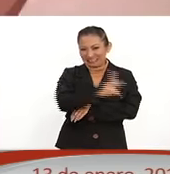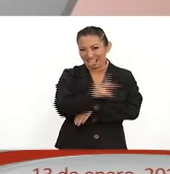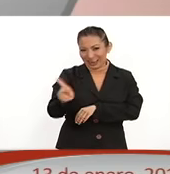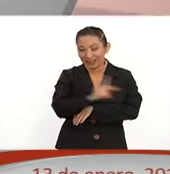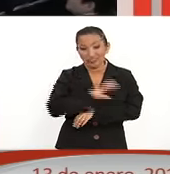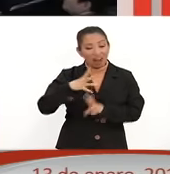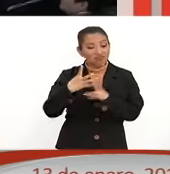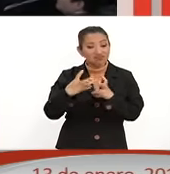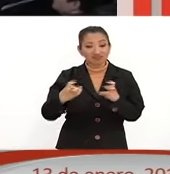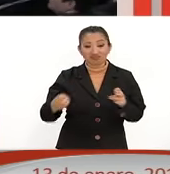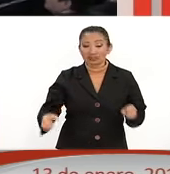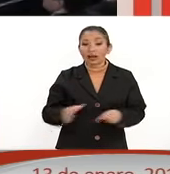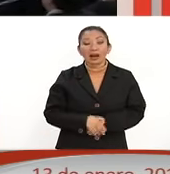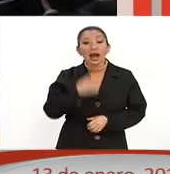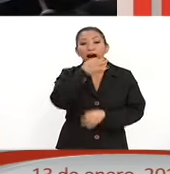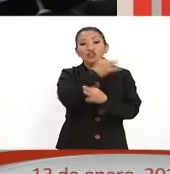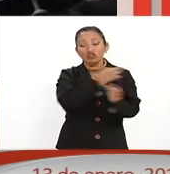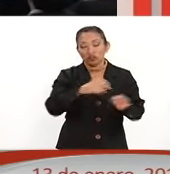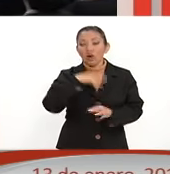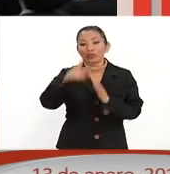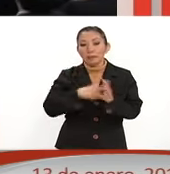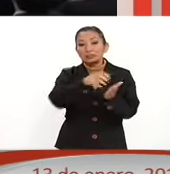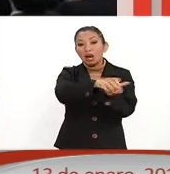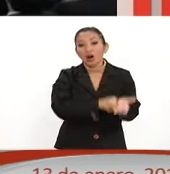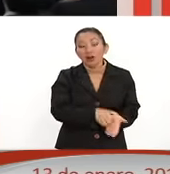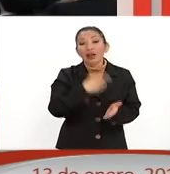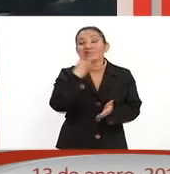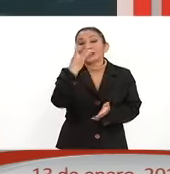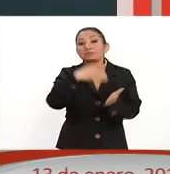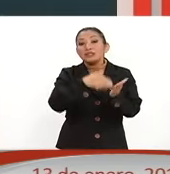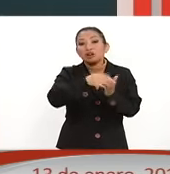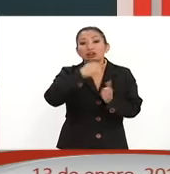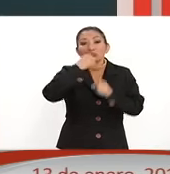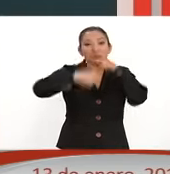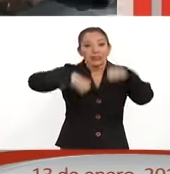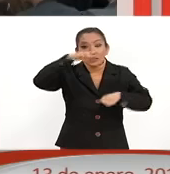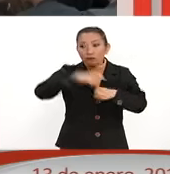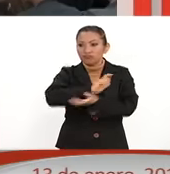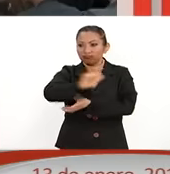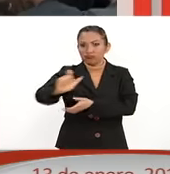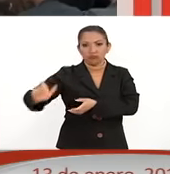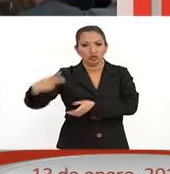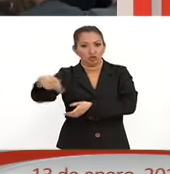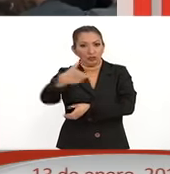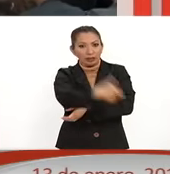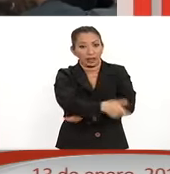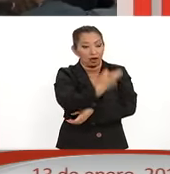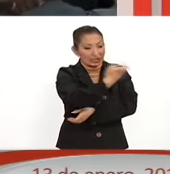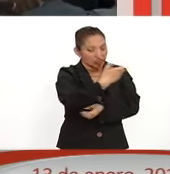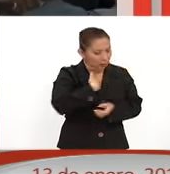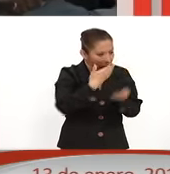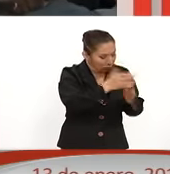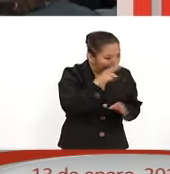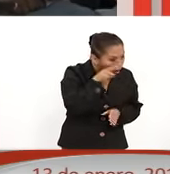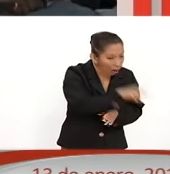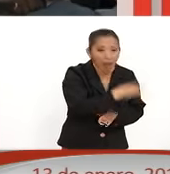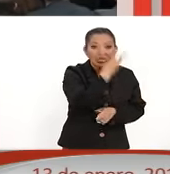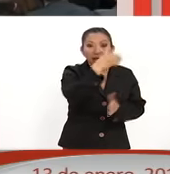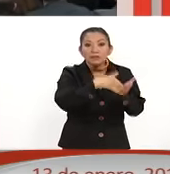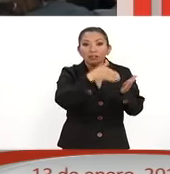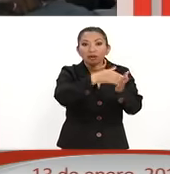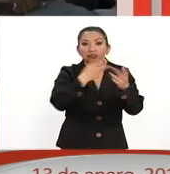acabando. Y anuncia que regresarán ahorros a más de 3 millones de adultos mayores. Eso es lo que hay en las cuentas de más de 3